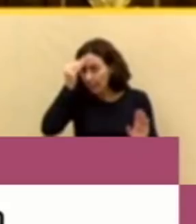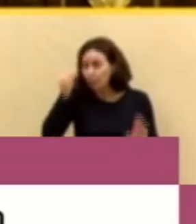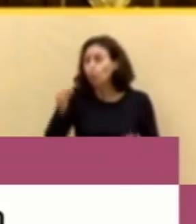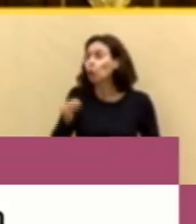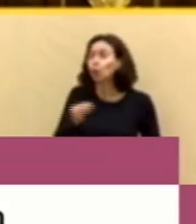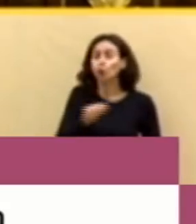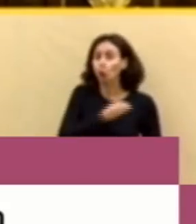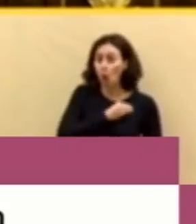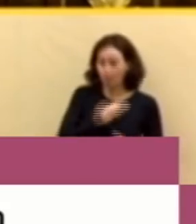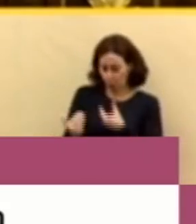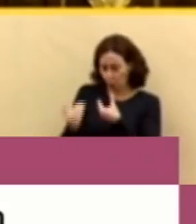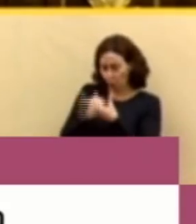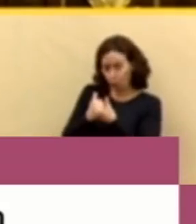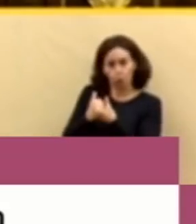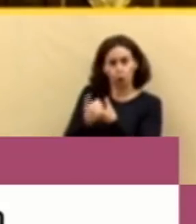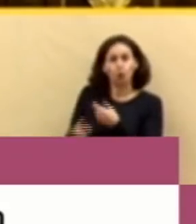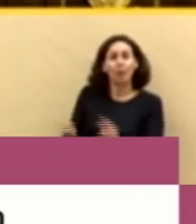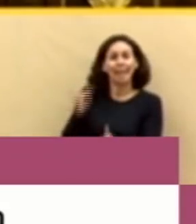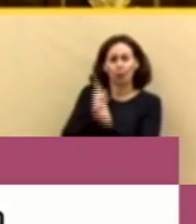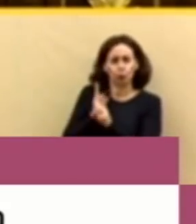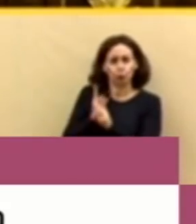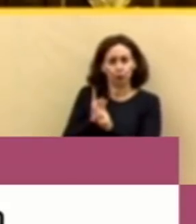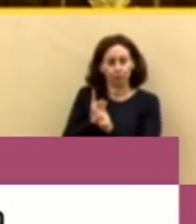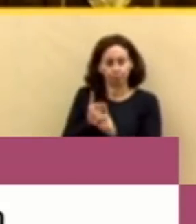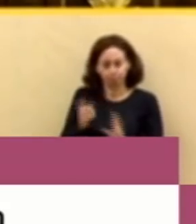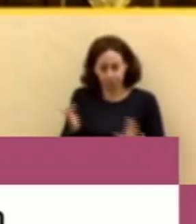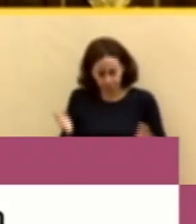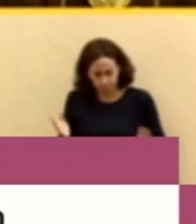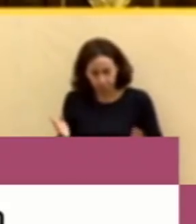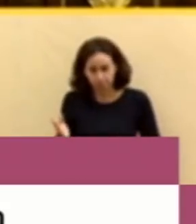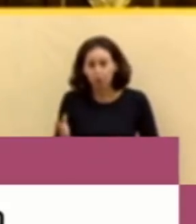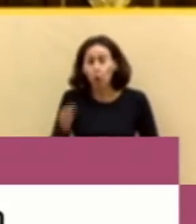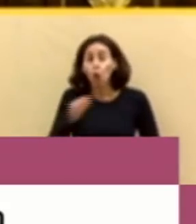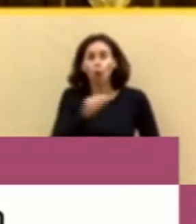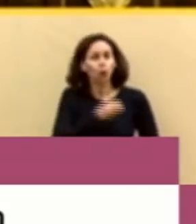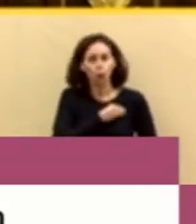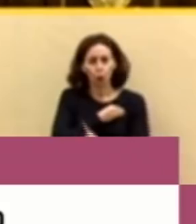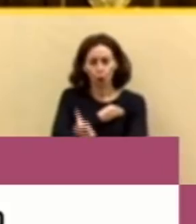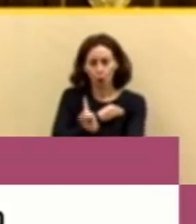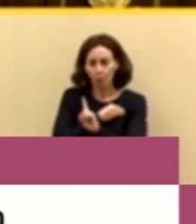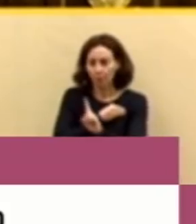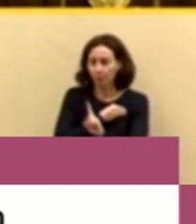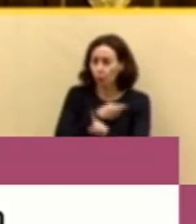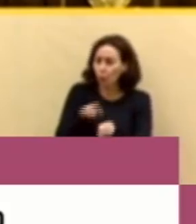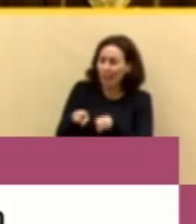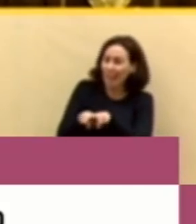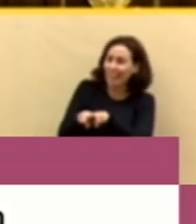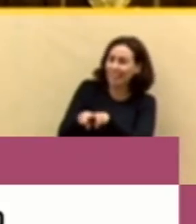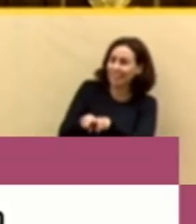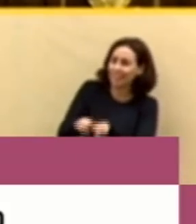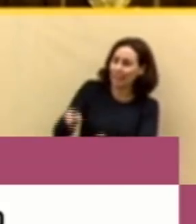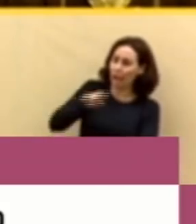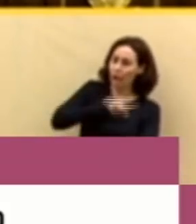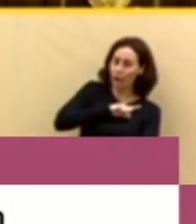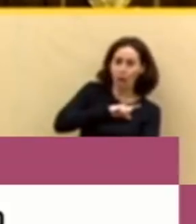contra. Puedo entenderlo. Créame si le digo que no lamento la crítica política que usted pueda hacer a